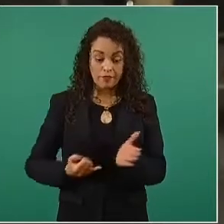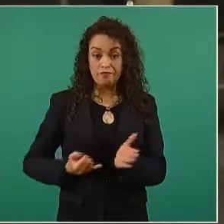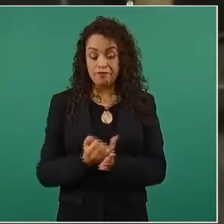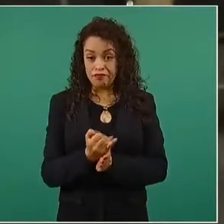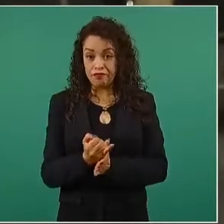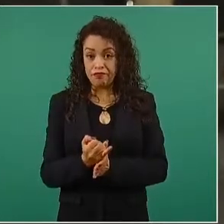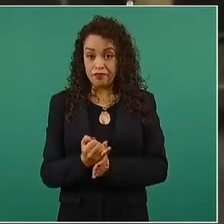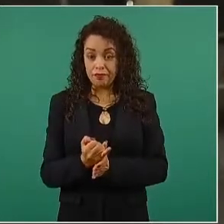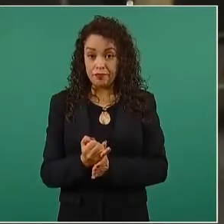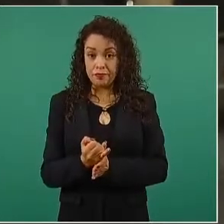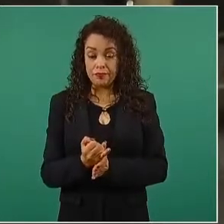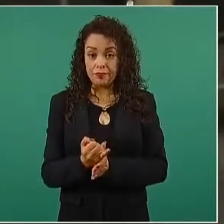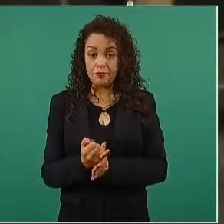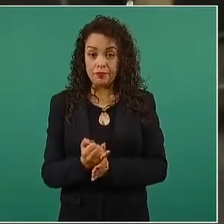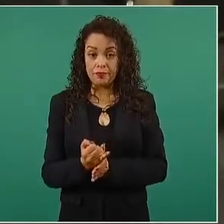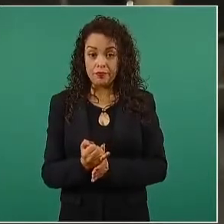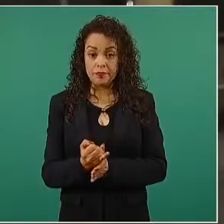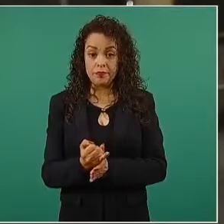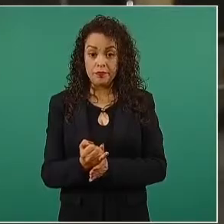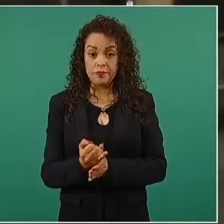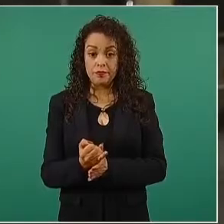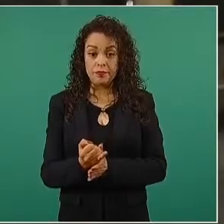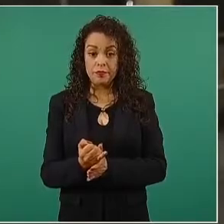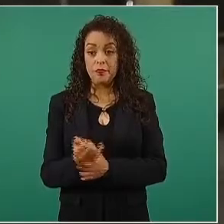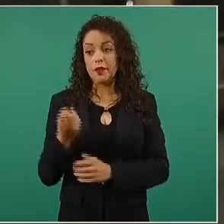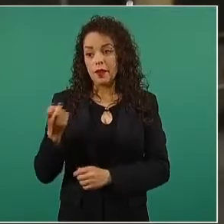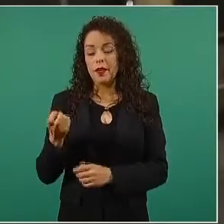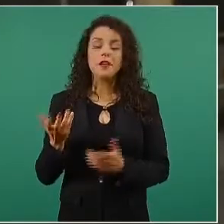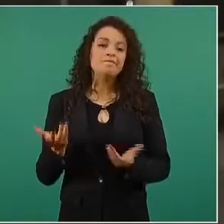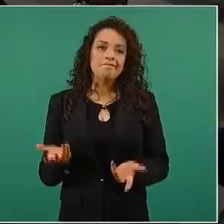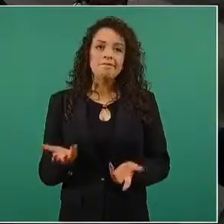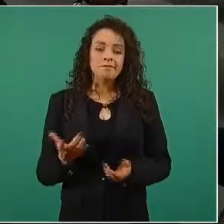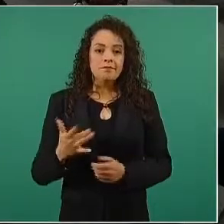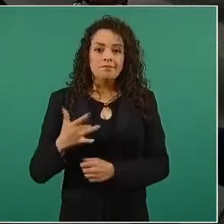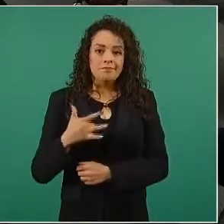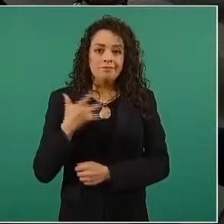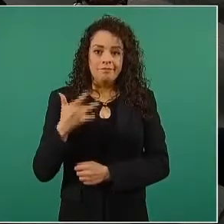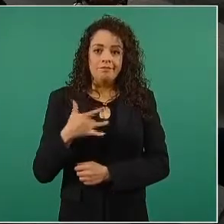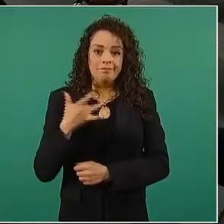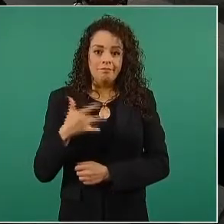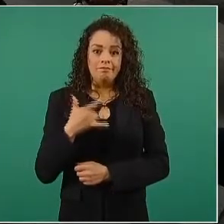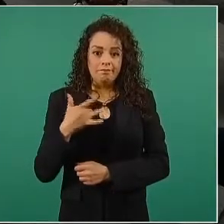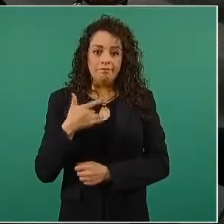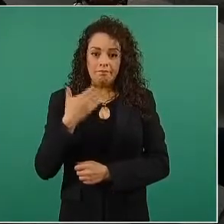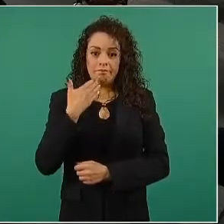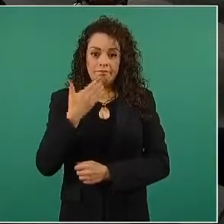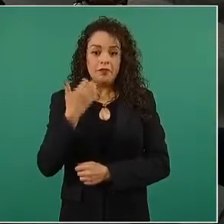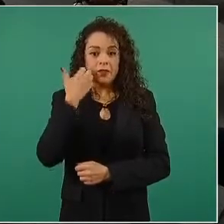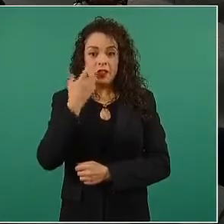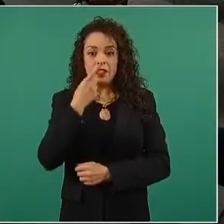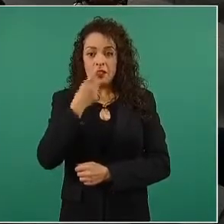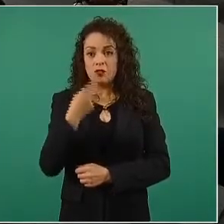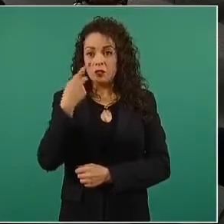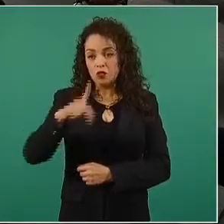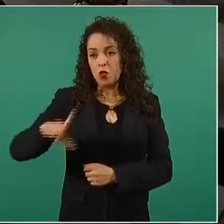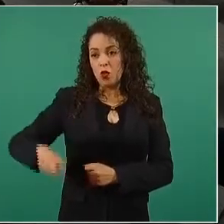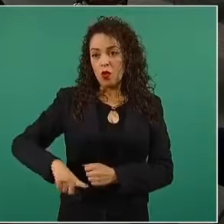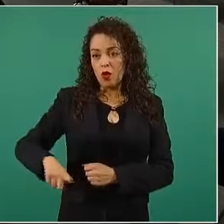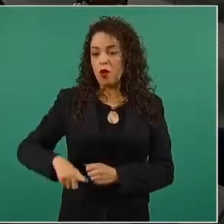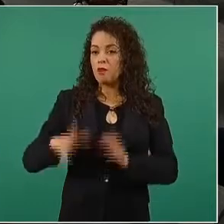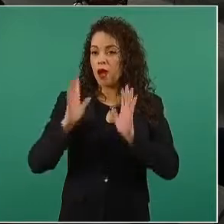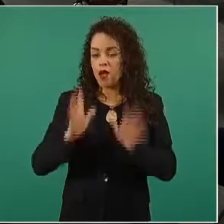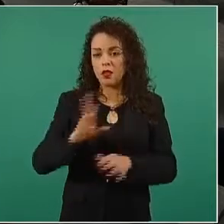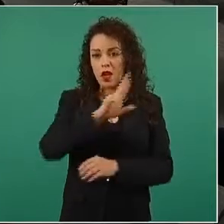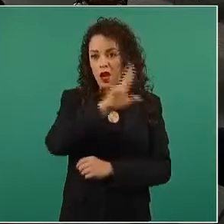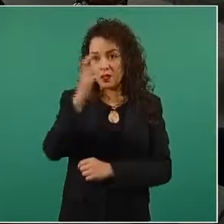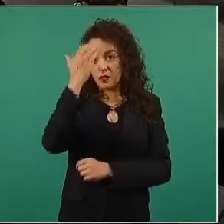extrajudicial y eso es por lo menos un aliciente que su gobierno pues reconozca eso,